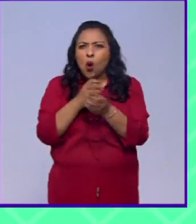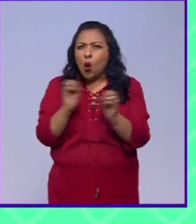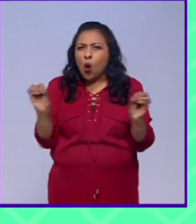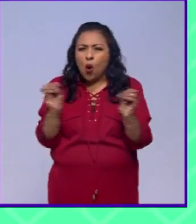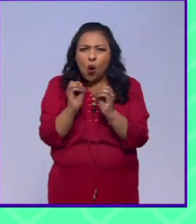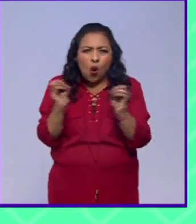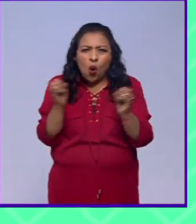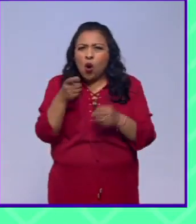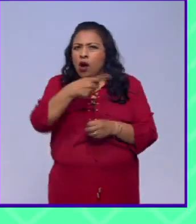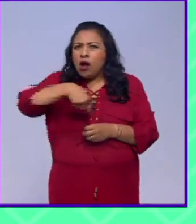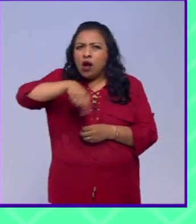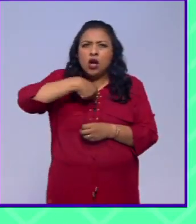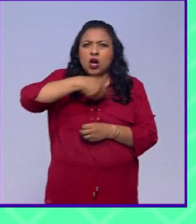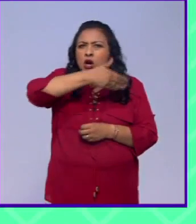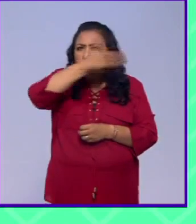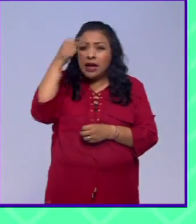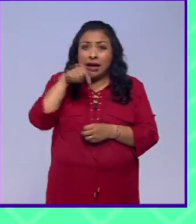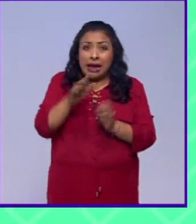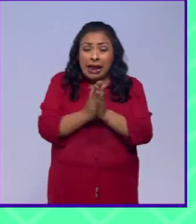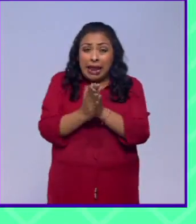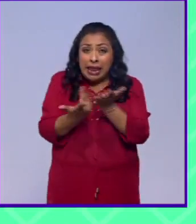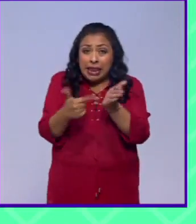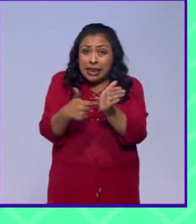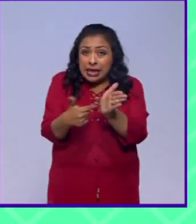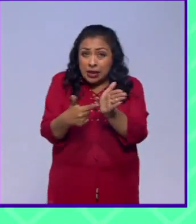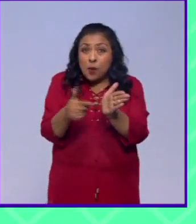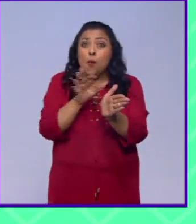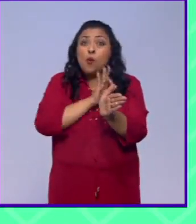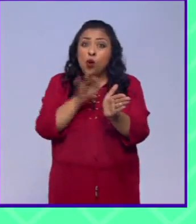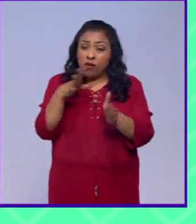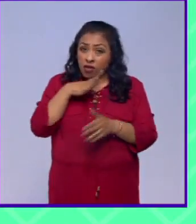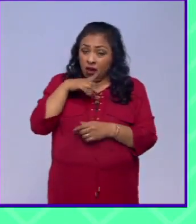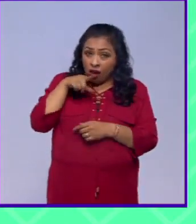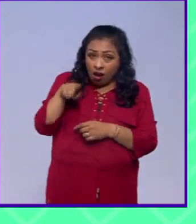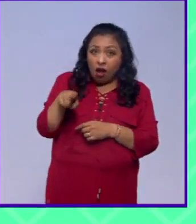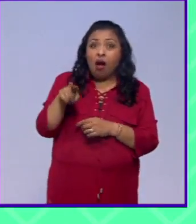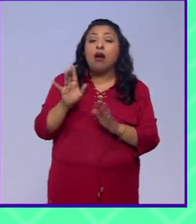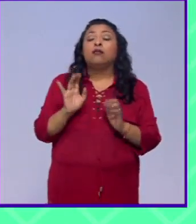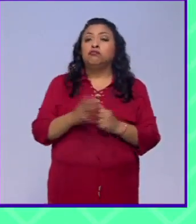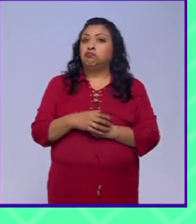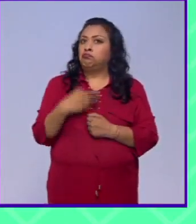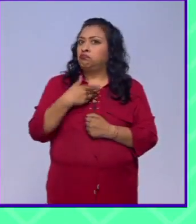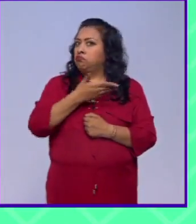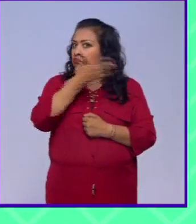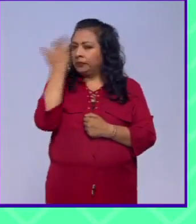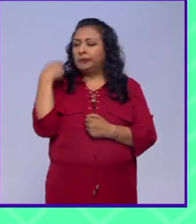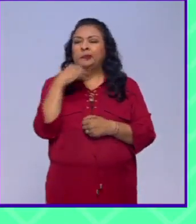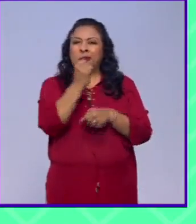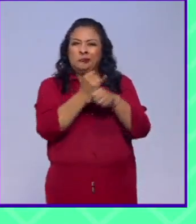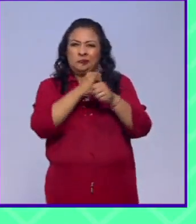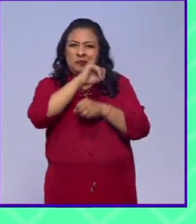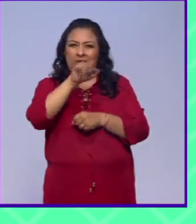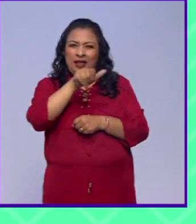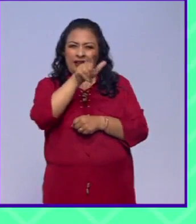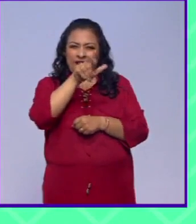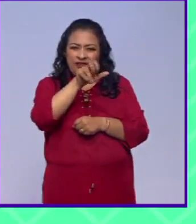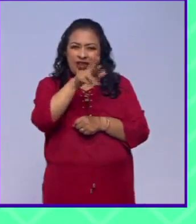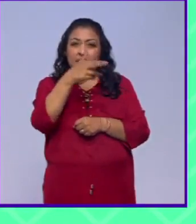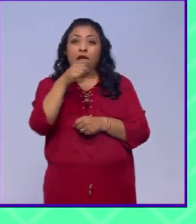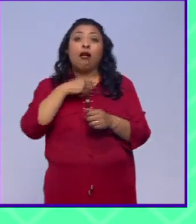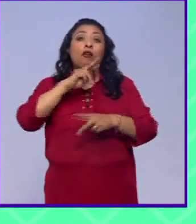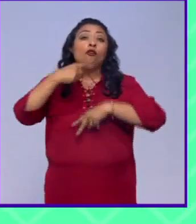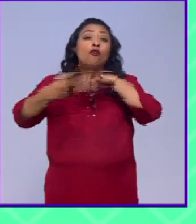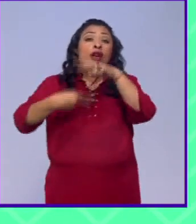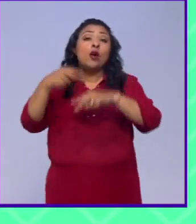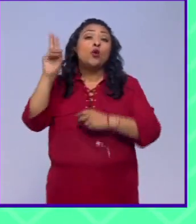nadie sabía que ese libro podía existir o que existía. La investigación de Javier Herrera lo llevó hasta la